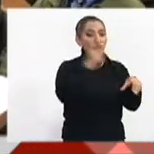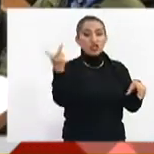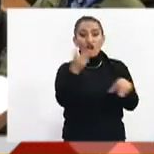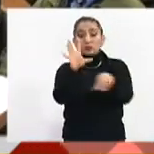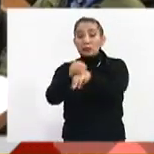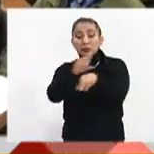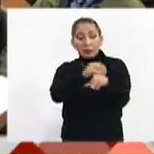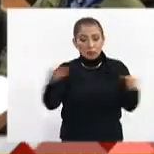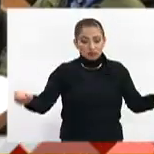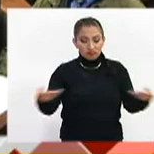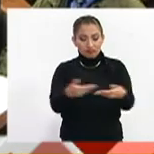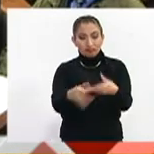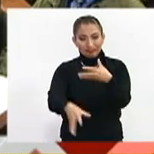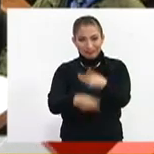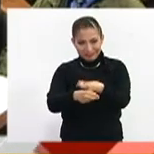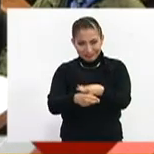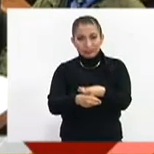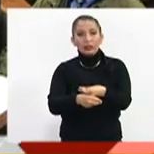y otro,